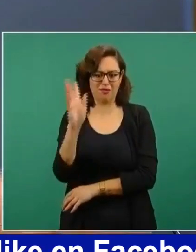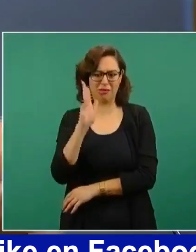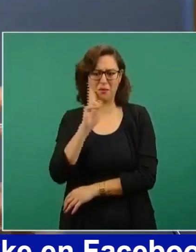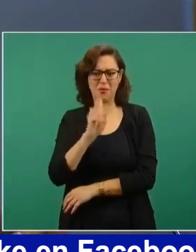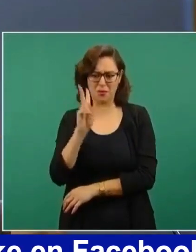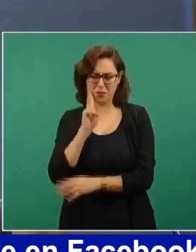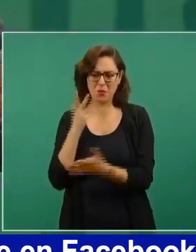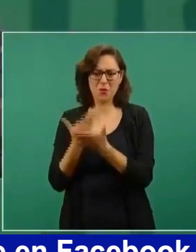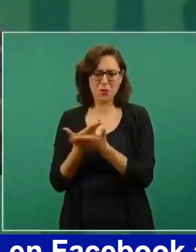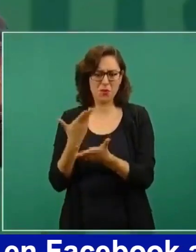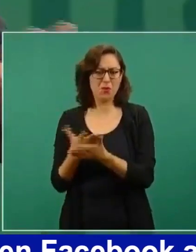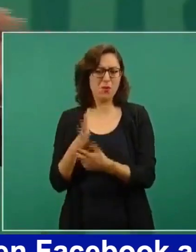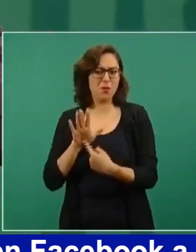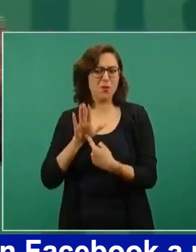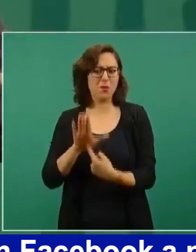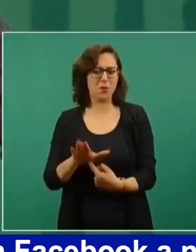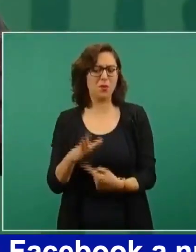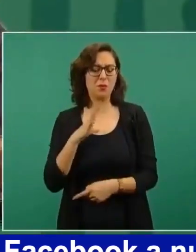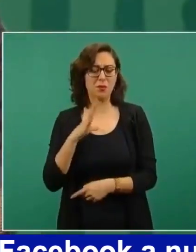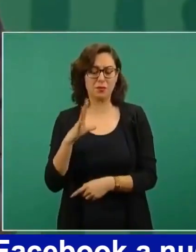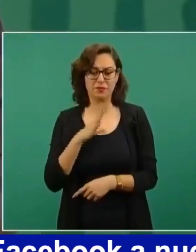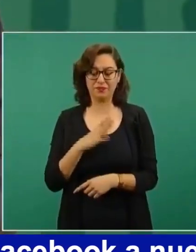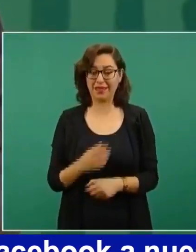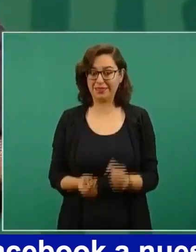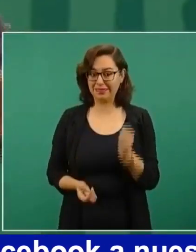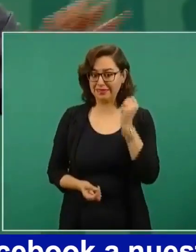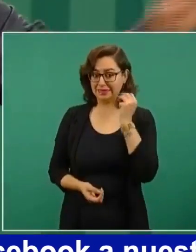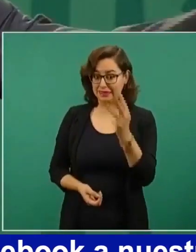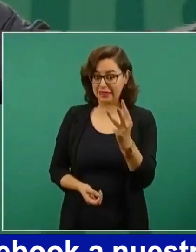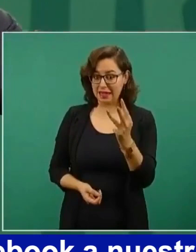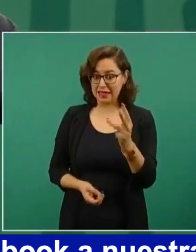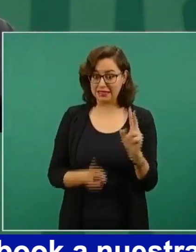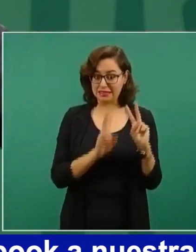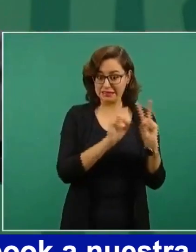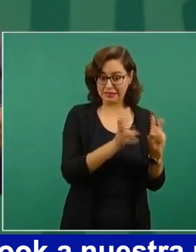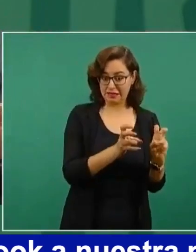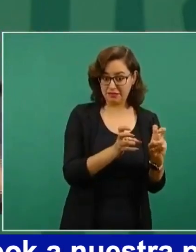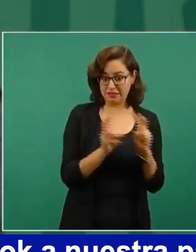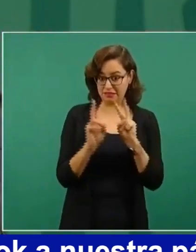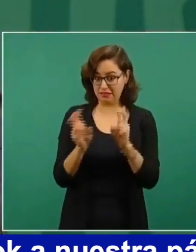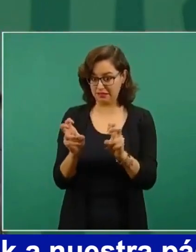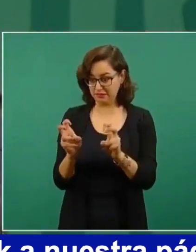En los 3 casos, si nos comparamos,